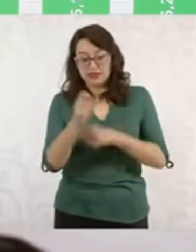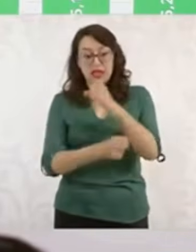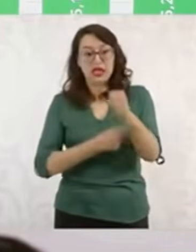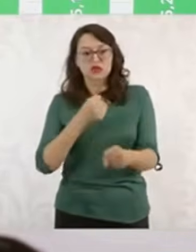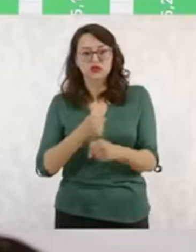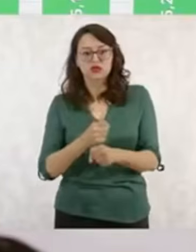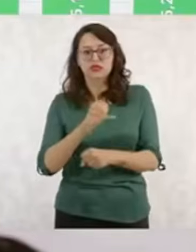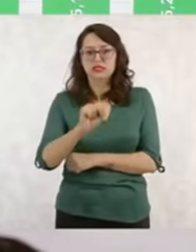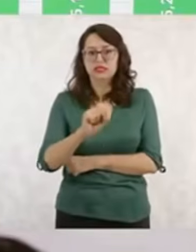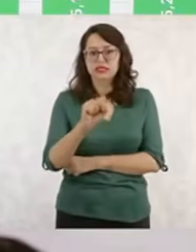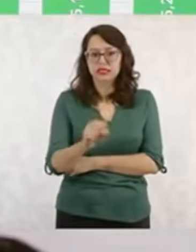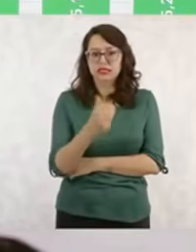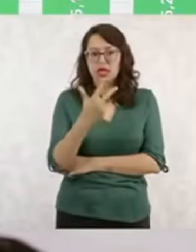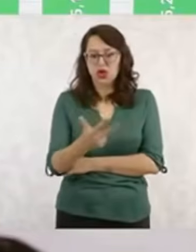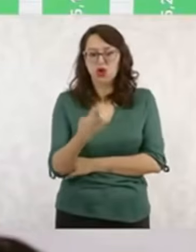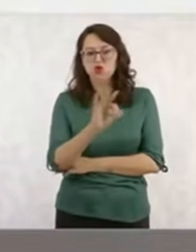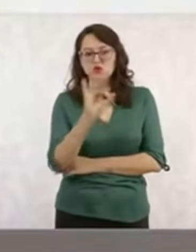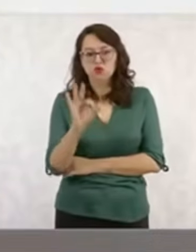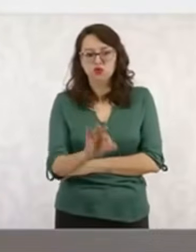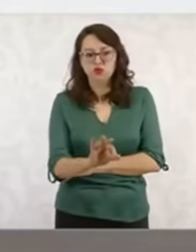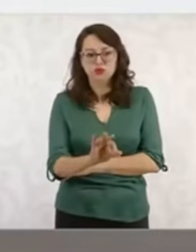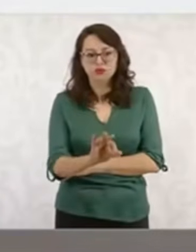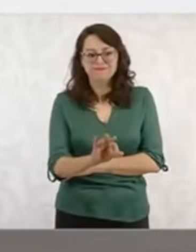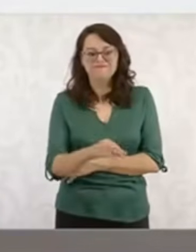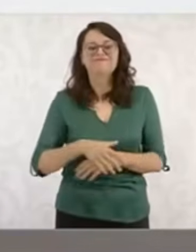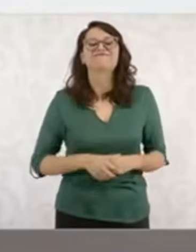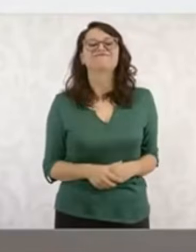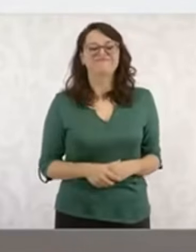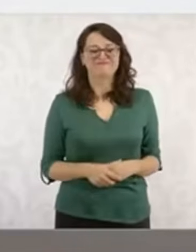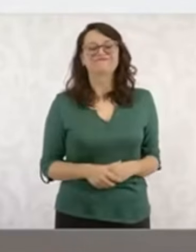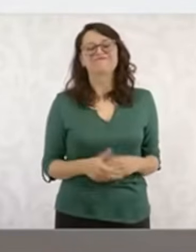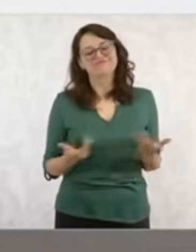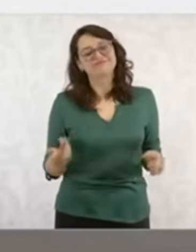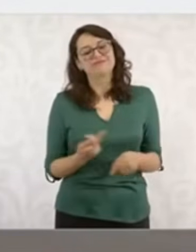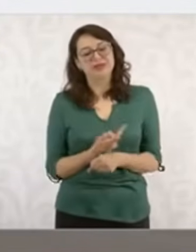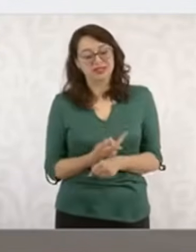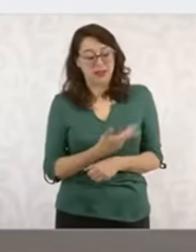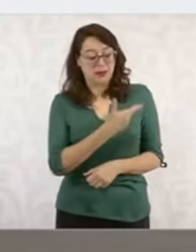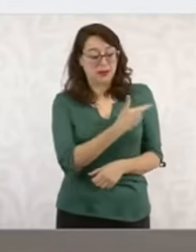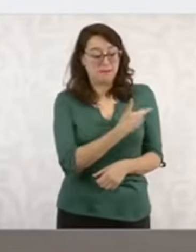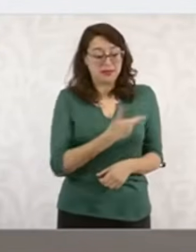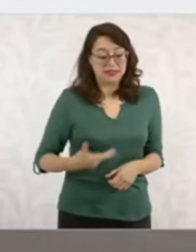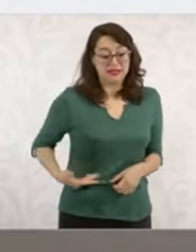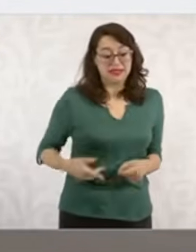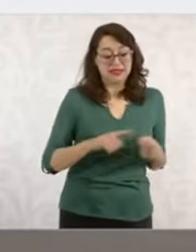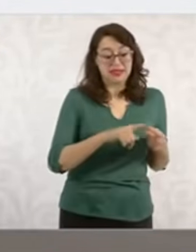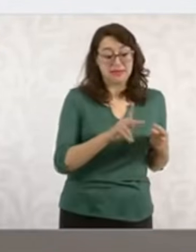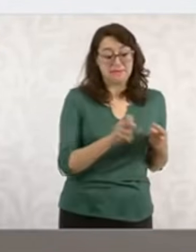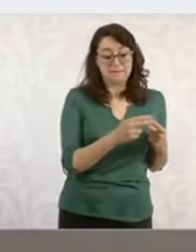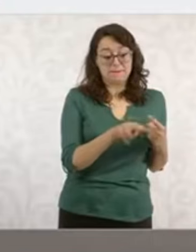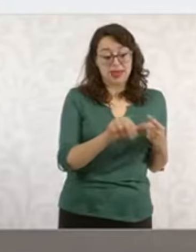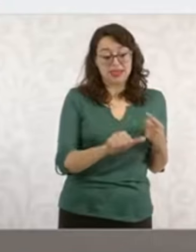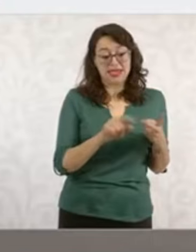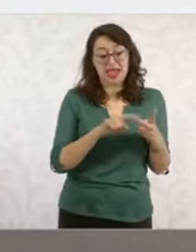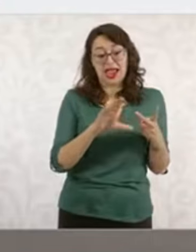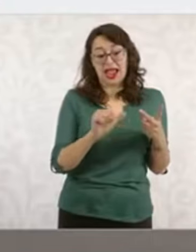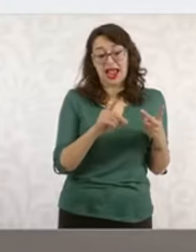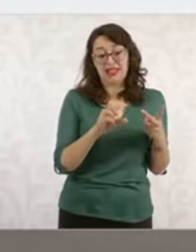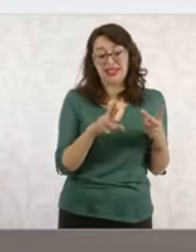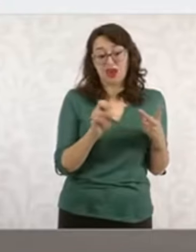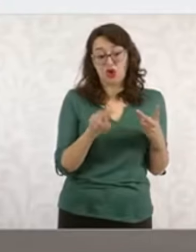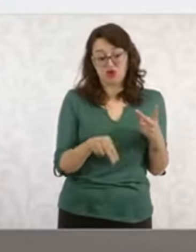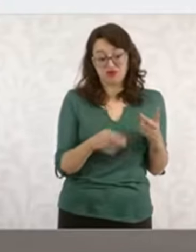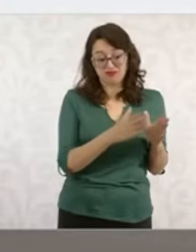68%. La segunda dosis se debe haber aplicado justamente entre el gobierno de Enrique Peña Nieto y Calderón. Y luego